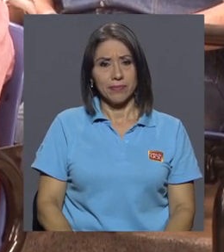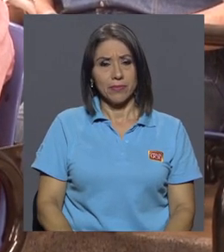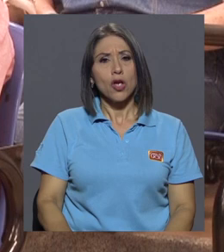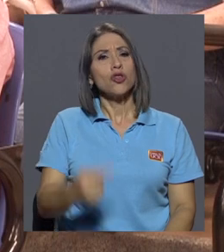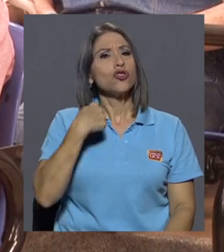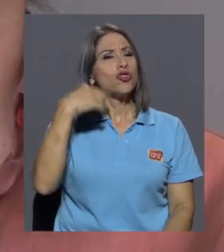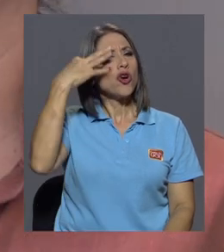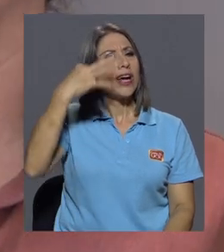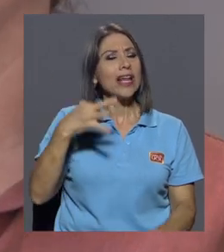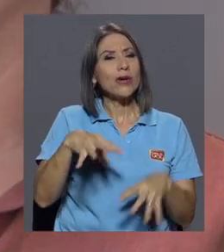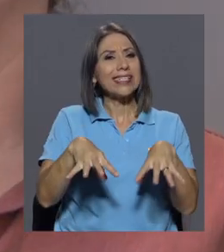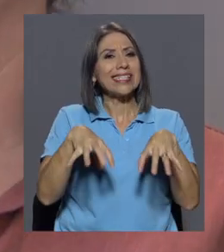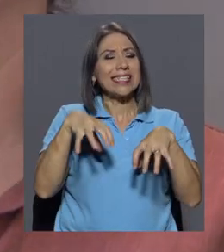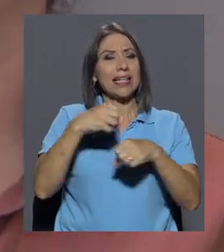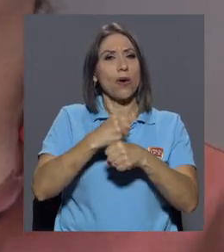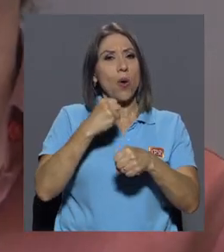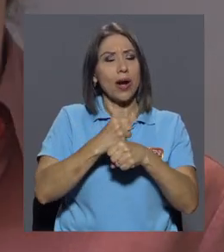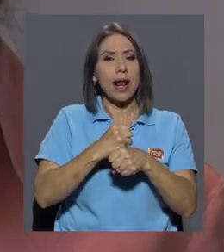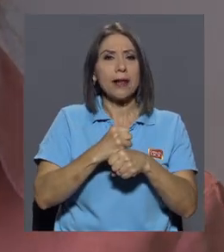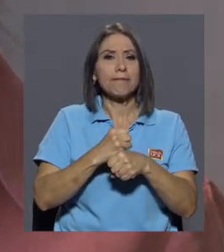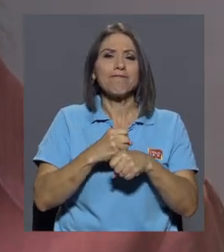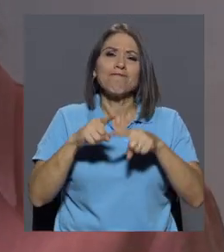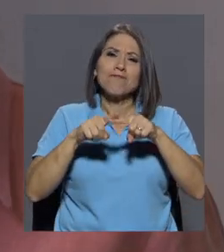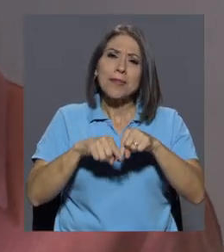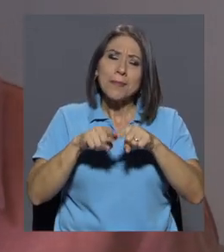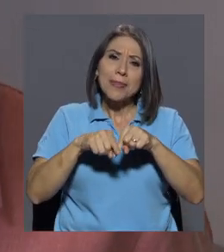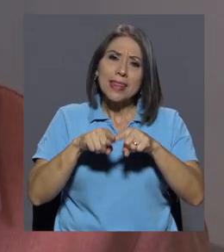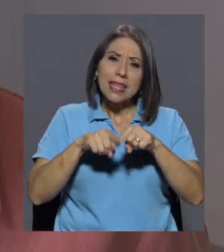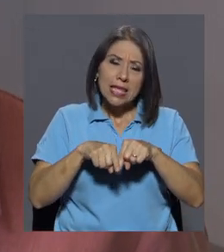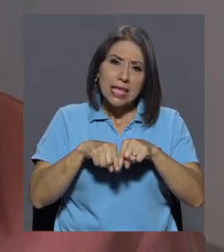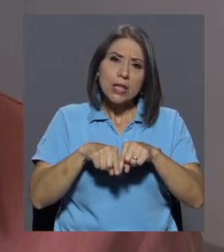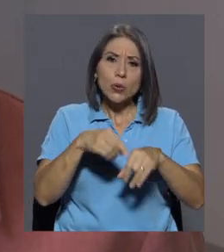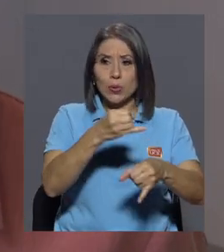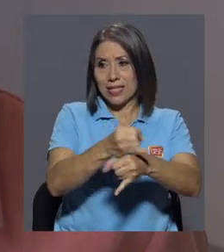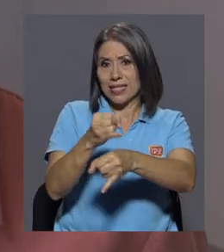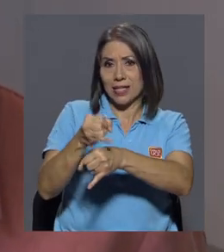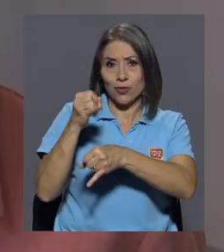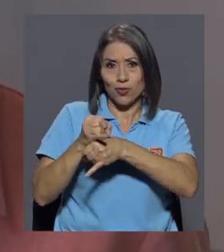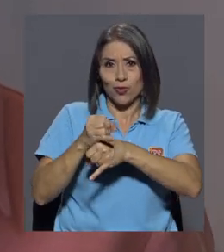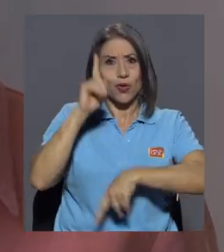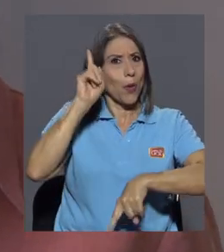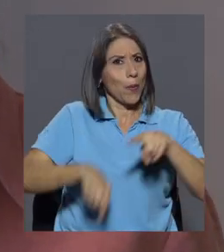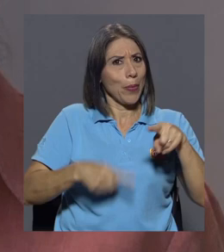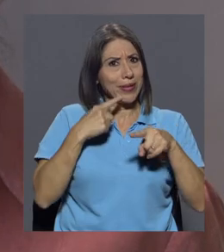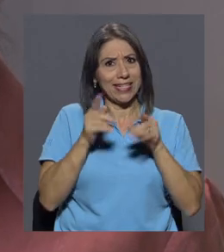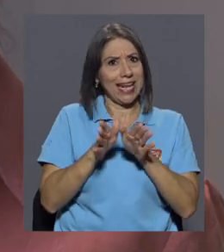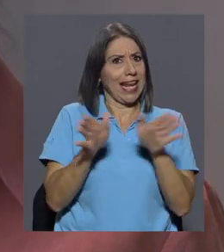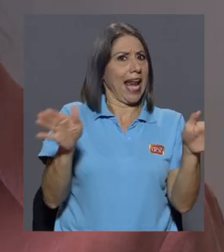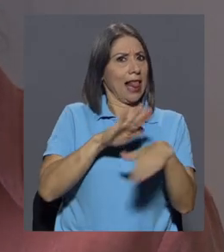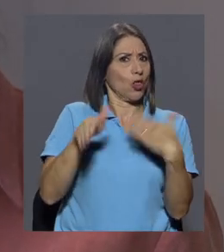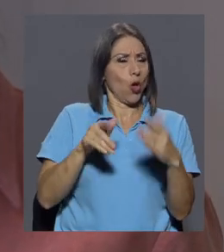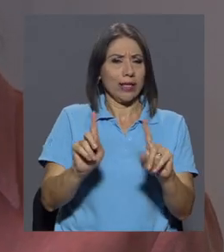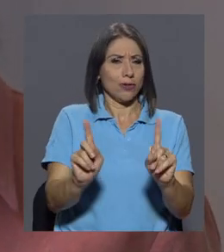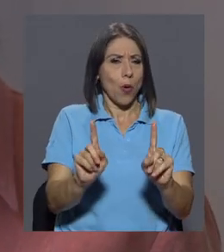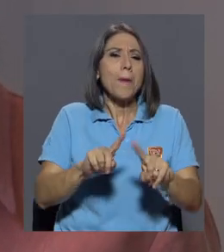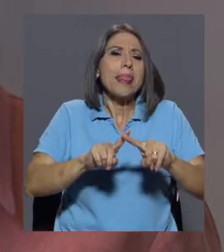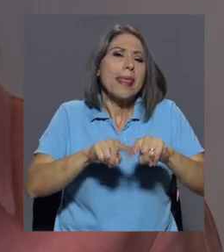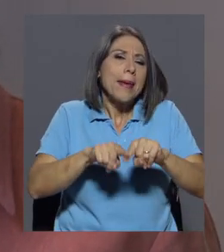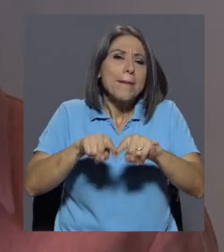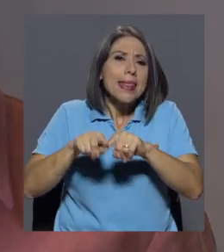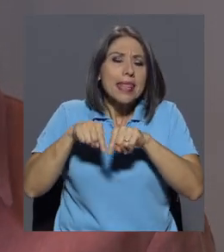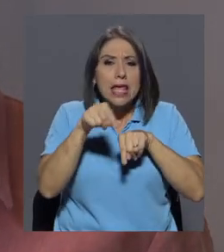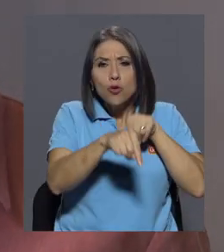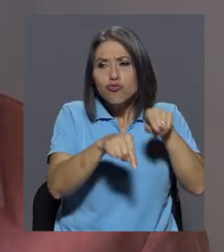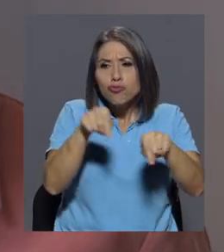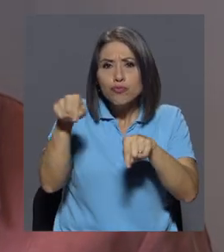Yo creo que el estrés laboral puede ser, dependiendo de las instituciones, no podemos hablar de todas en general, pero es un